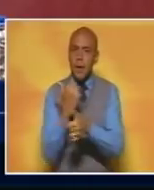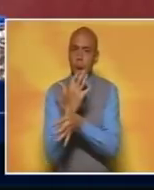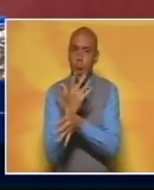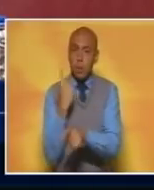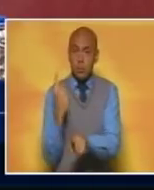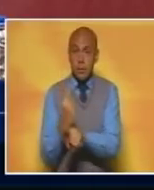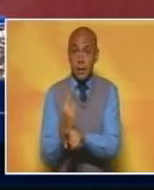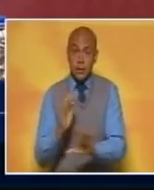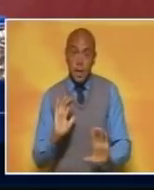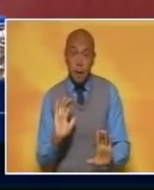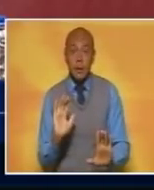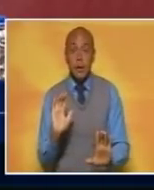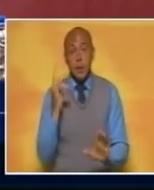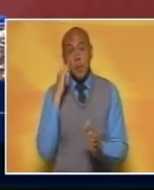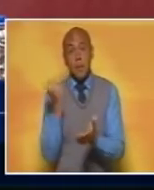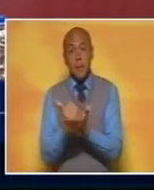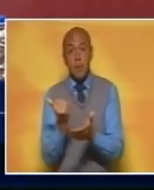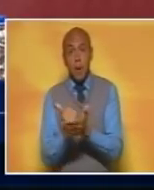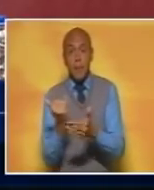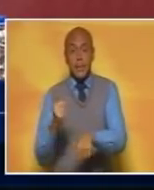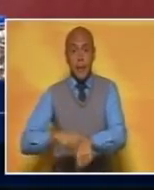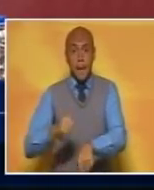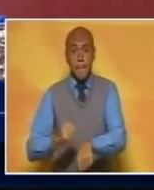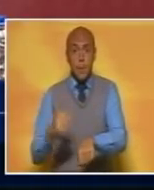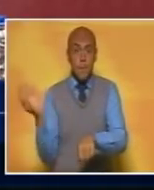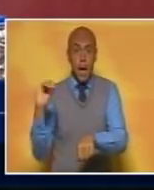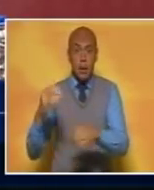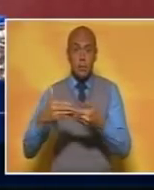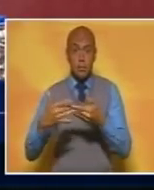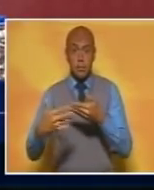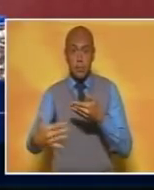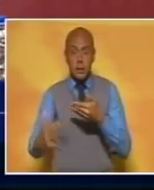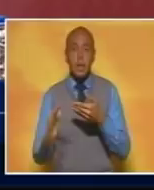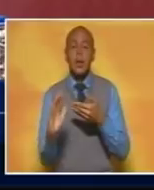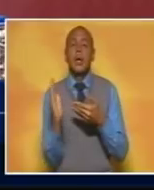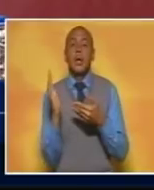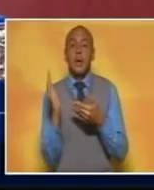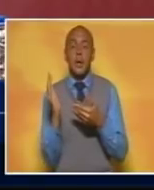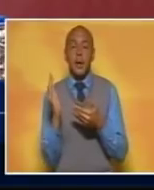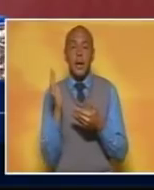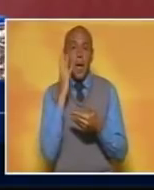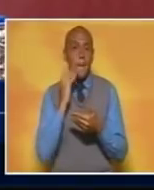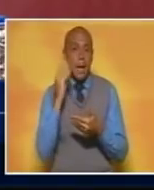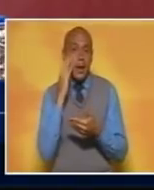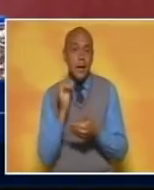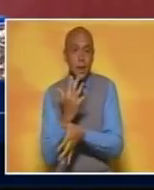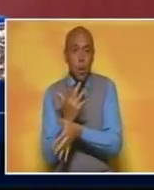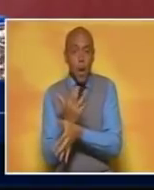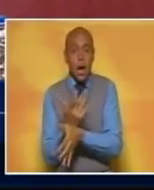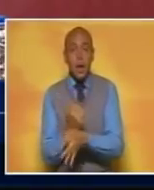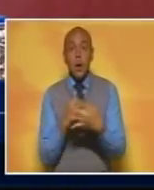Pero bueno, mientras más tiempo tengamos para comenzar a jugar y aprovechar estos 4 partidos,